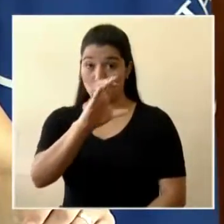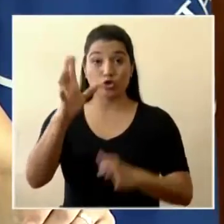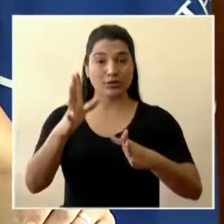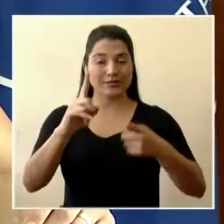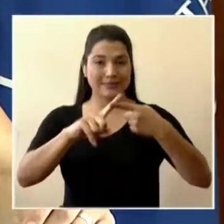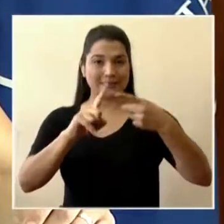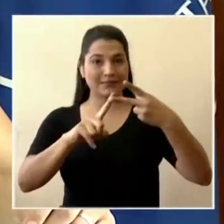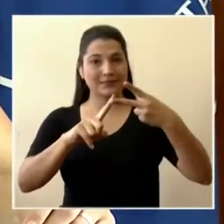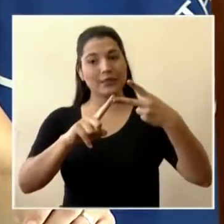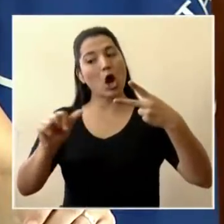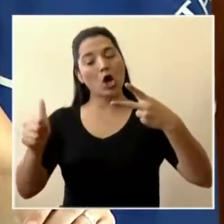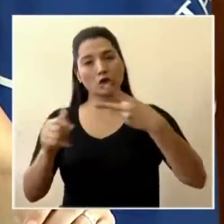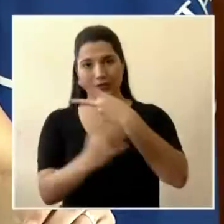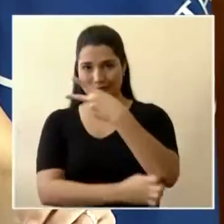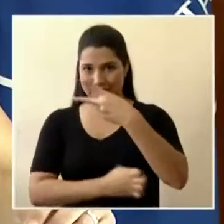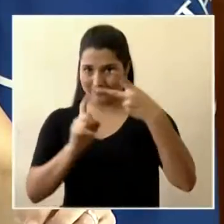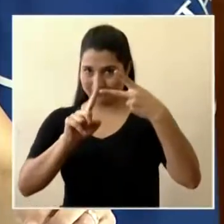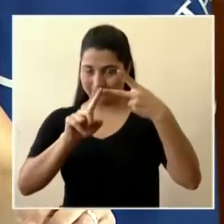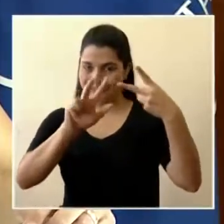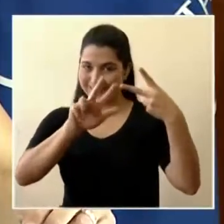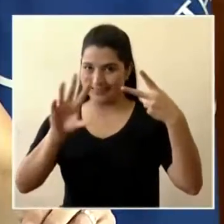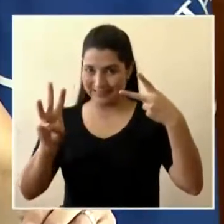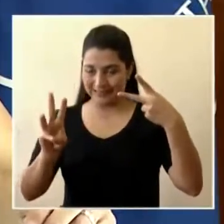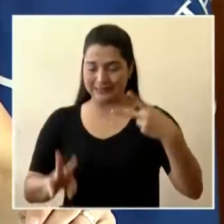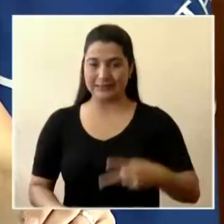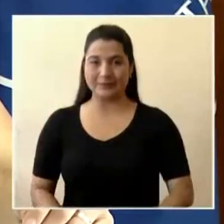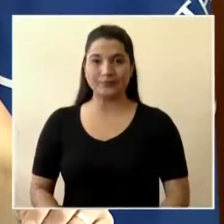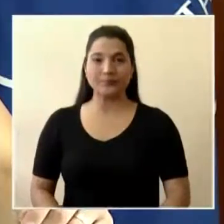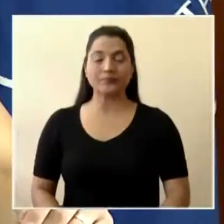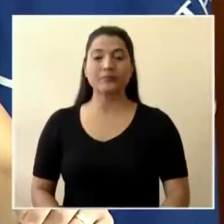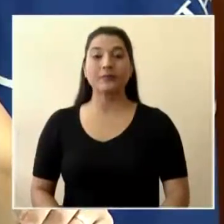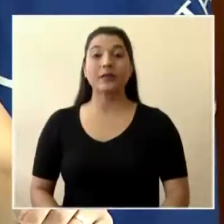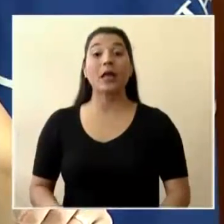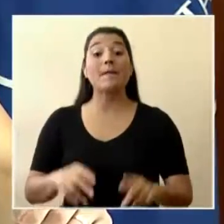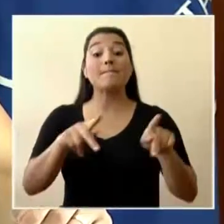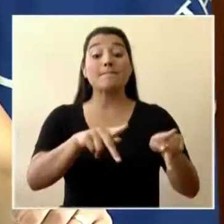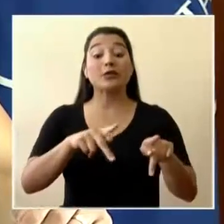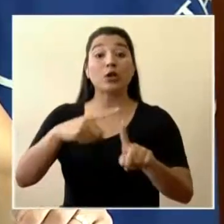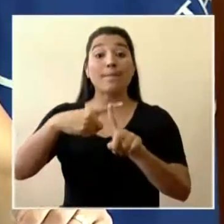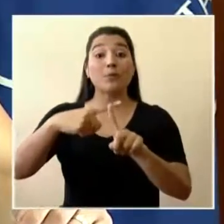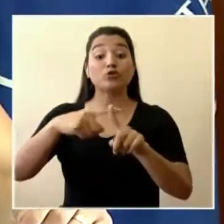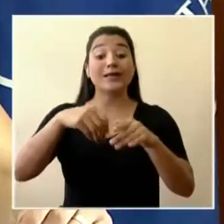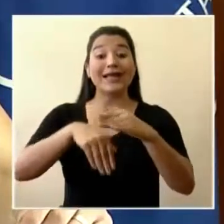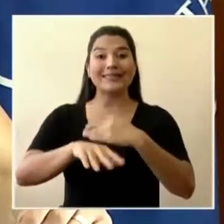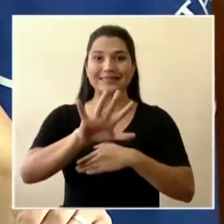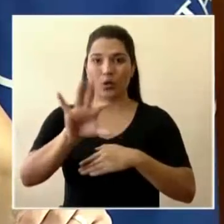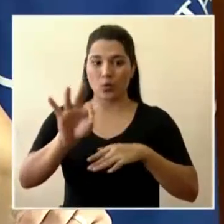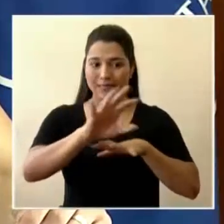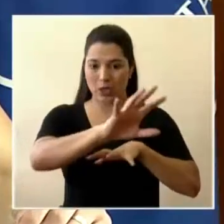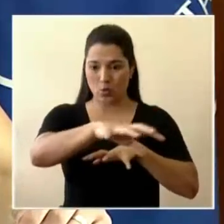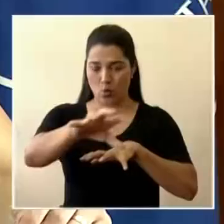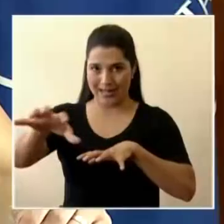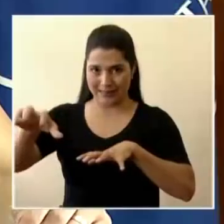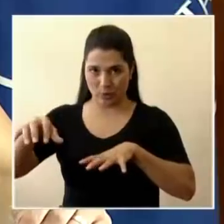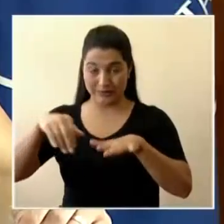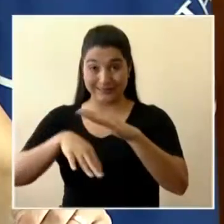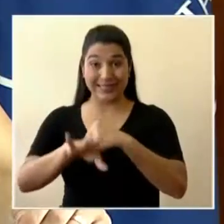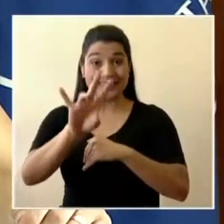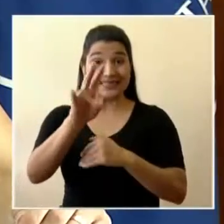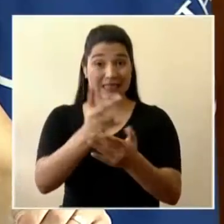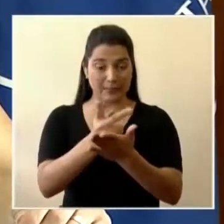y el resto son extranjeros, 36 en total. Se registran casos positivos en 59 cantones de las 7